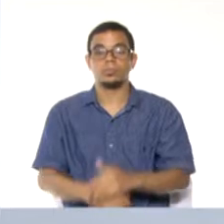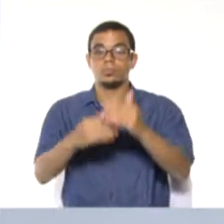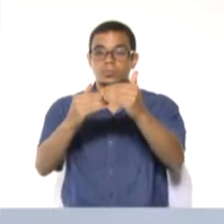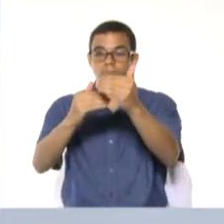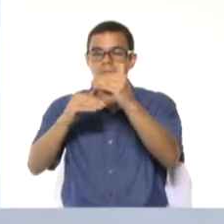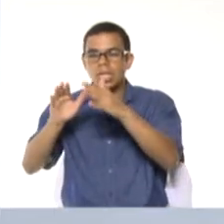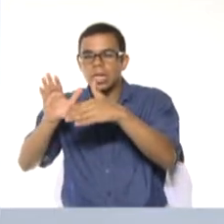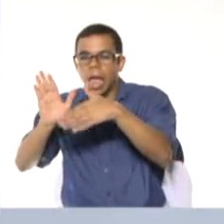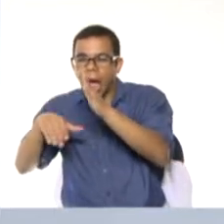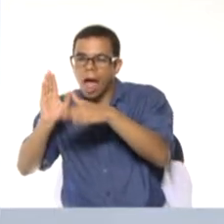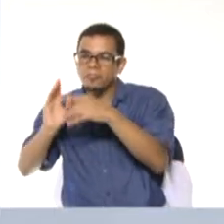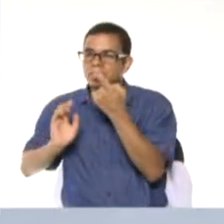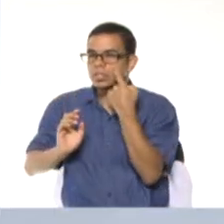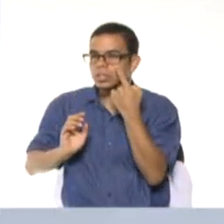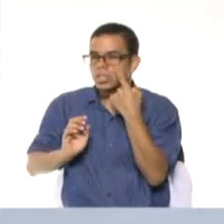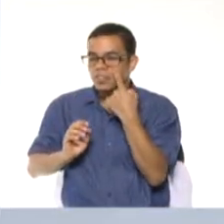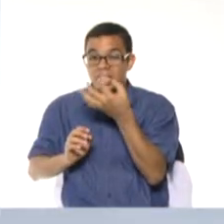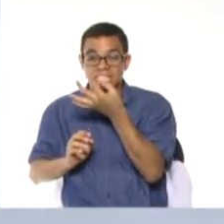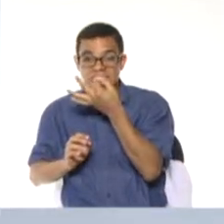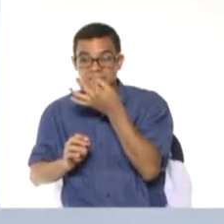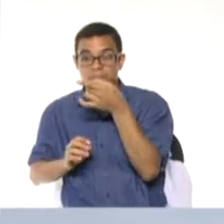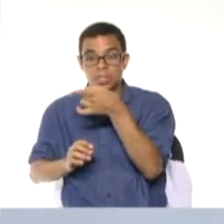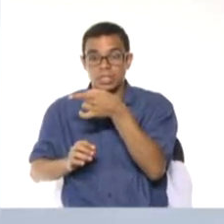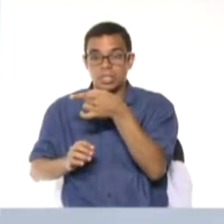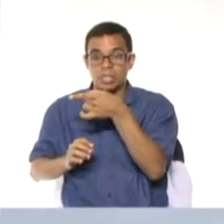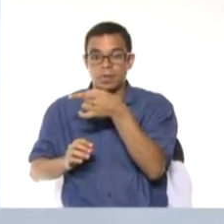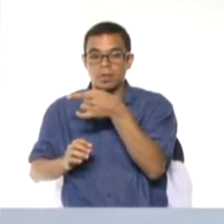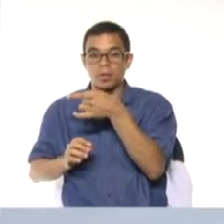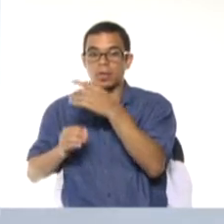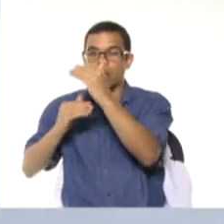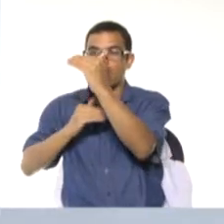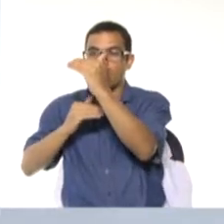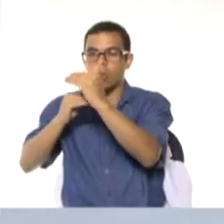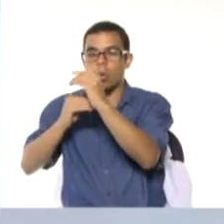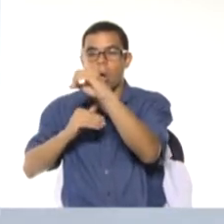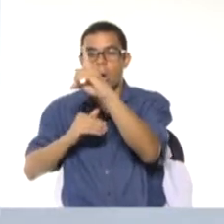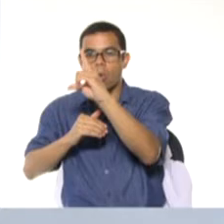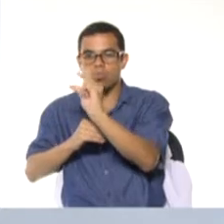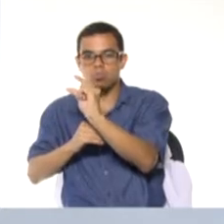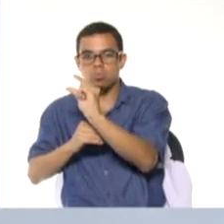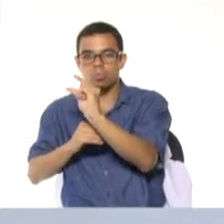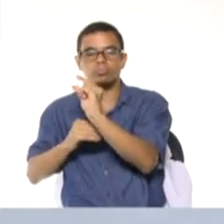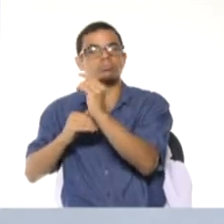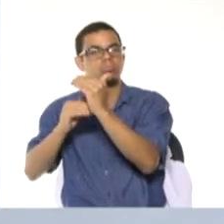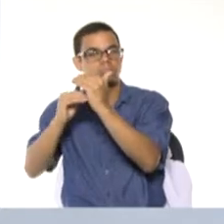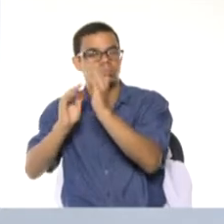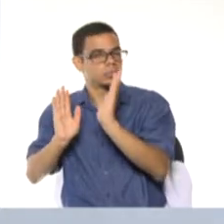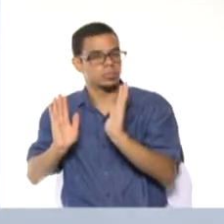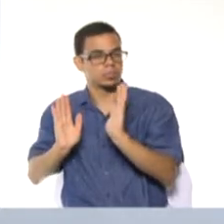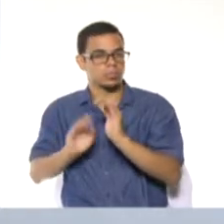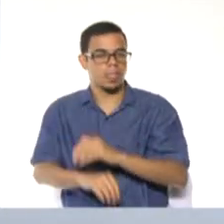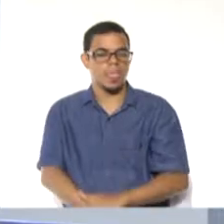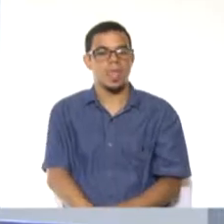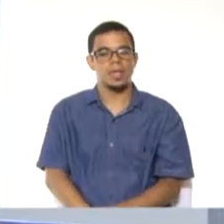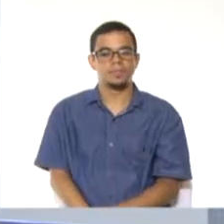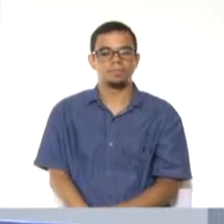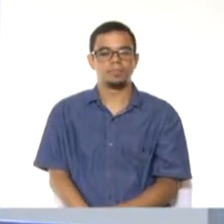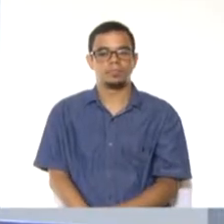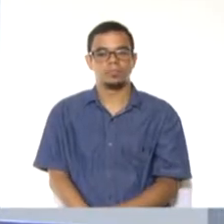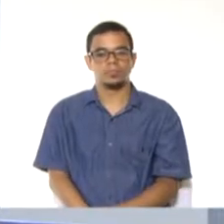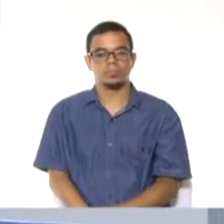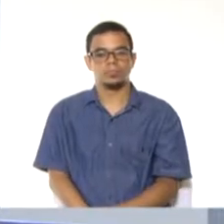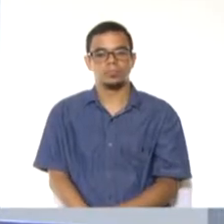carácter recesivo, que es el color verde, nosotros lo íbamos a colocar en la misma del dominante, pero en minúscula. ¿Qué